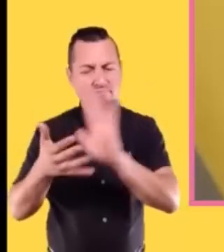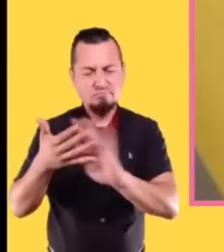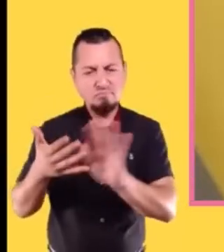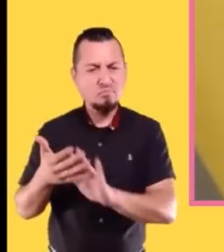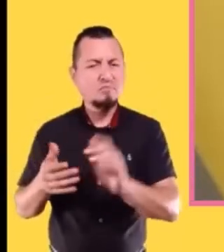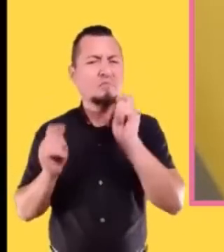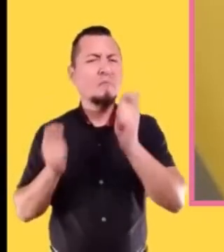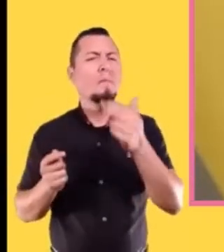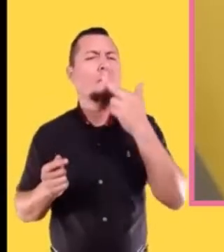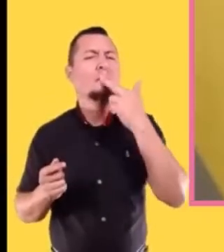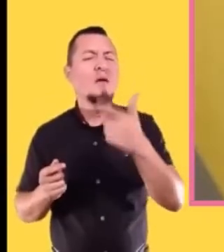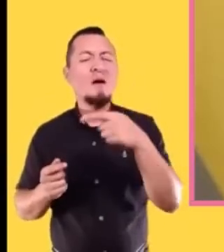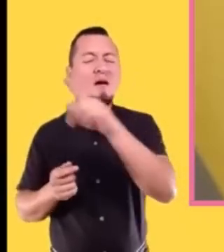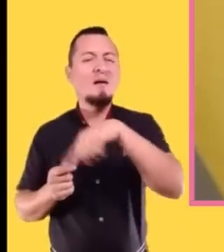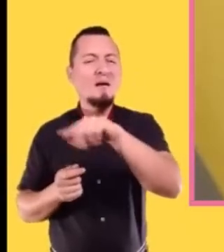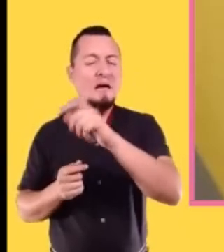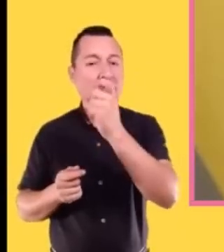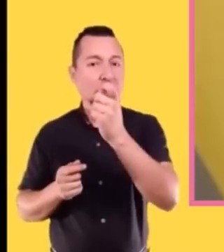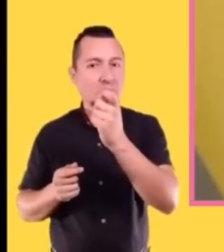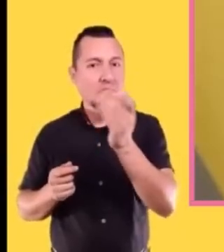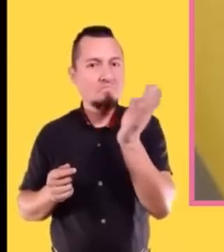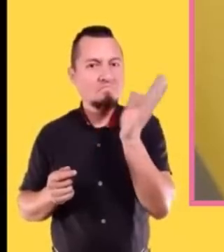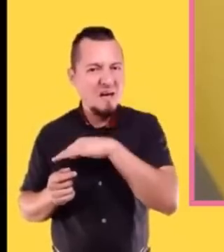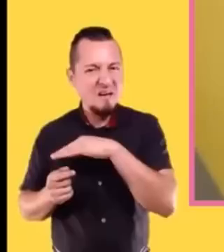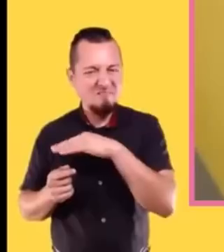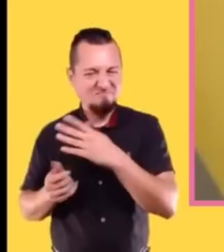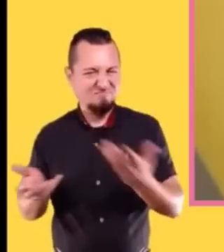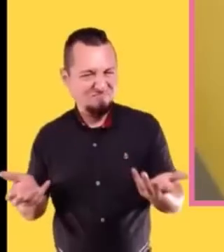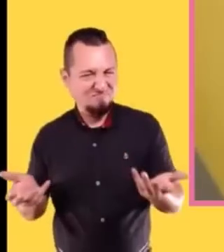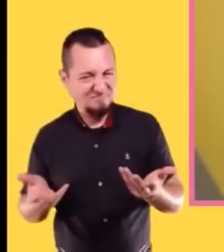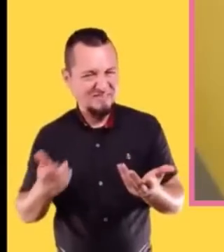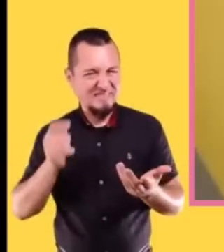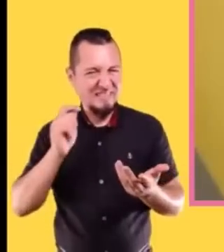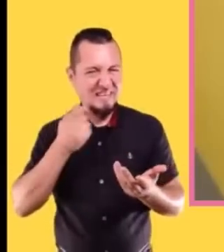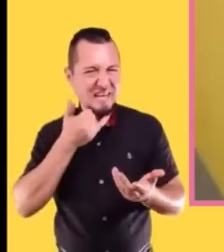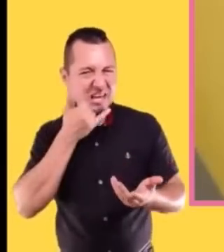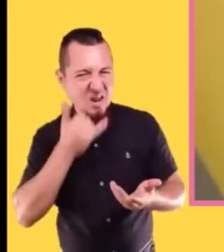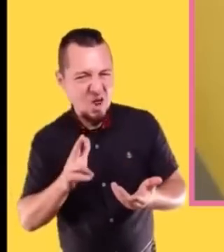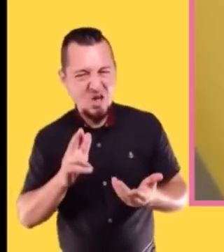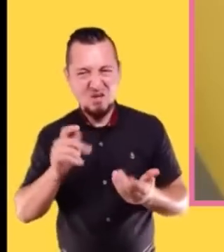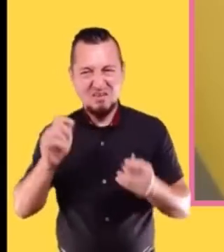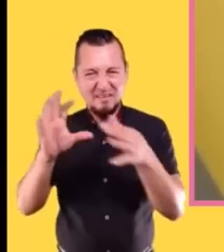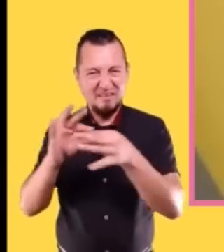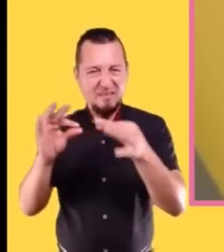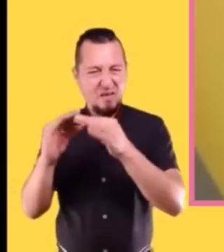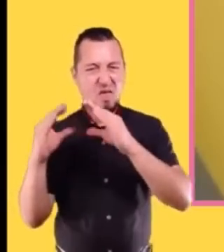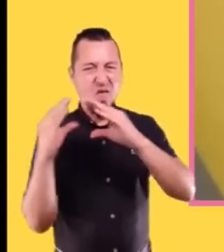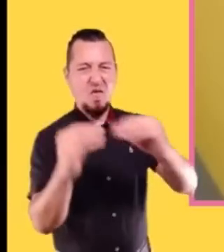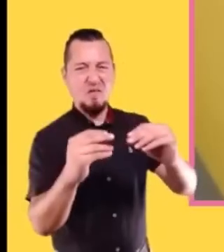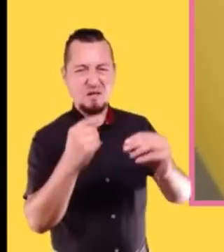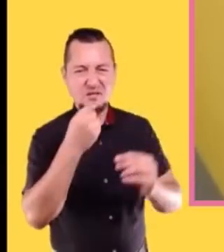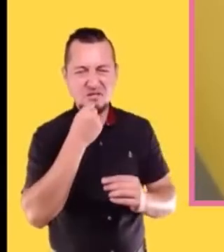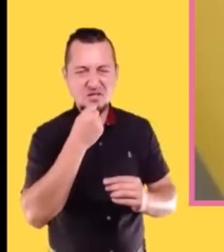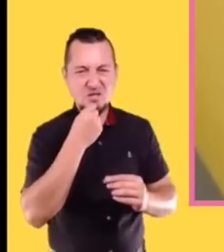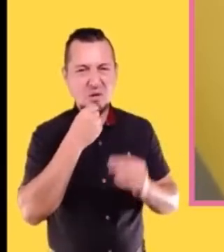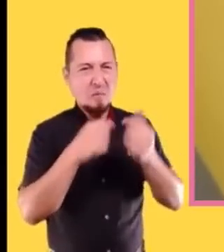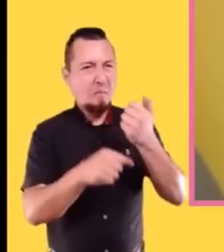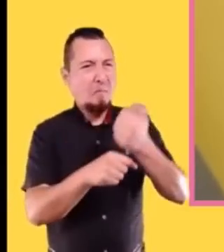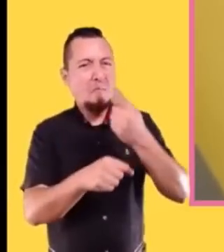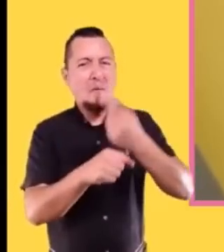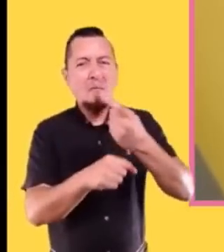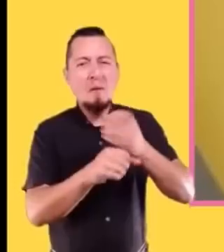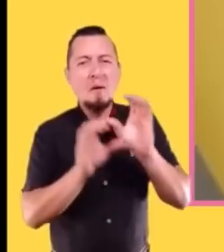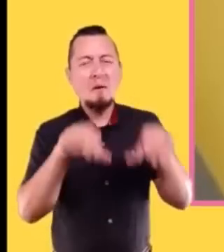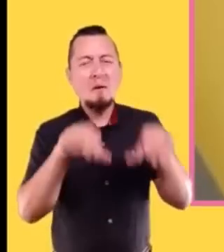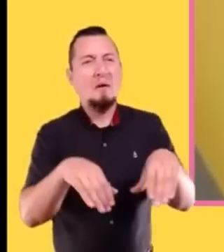estas imprecisiones, que si bien no está en ciencias, tenemos el recurso necesario para poder darle la formación real sobre cómo se generan